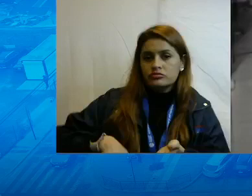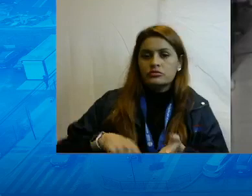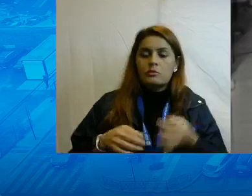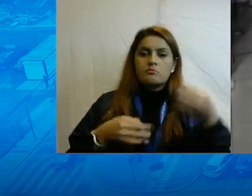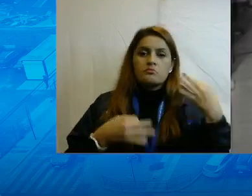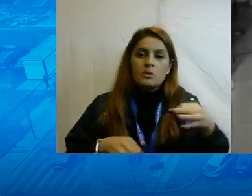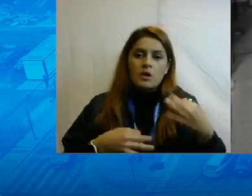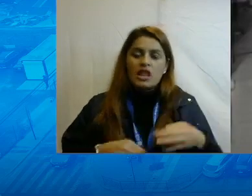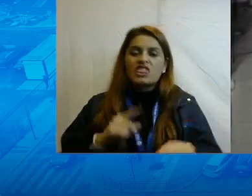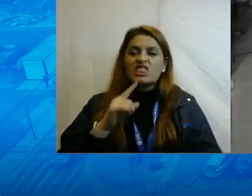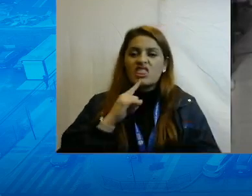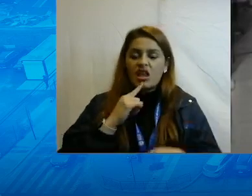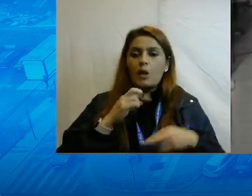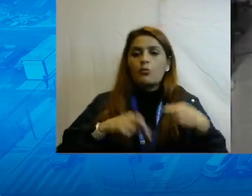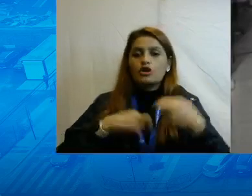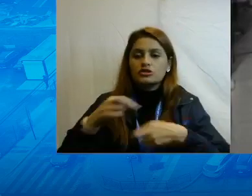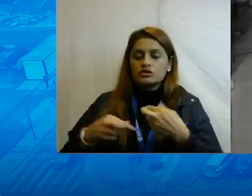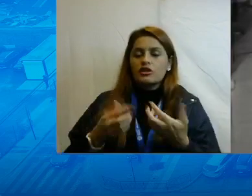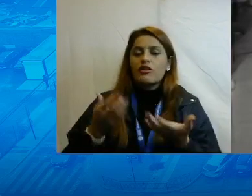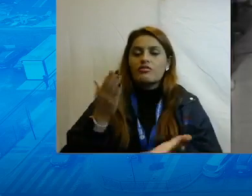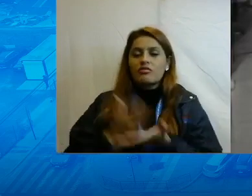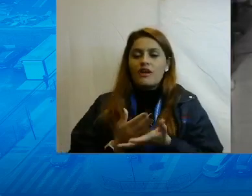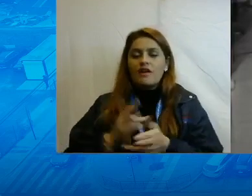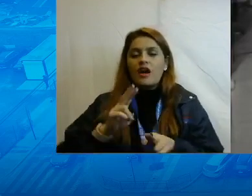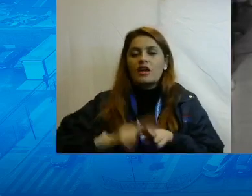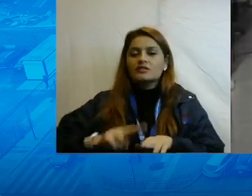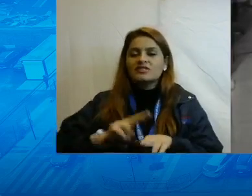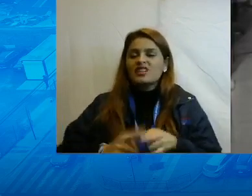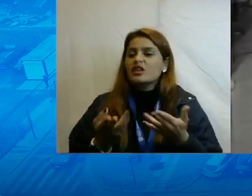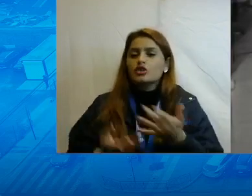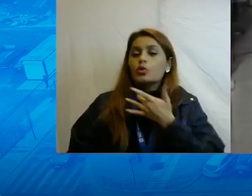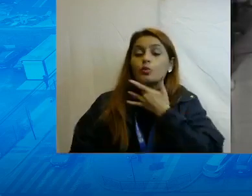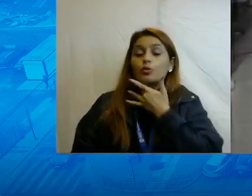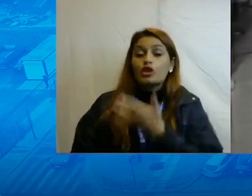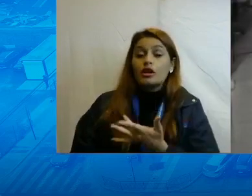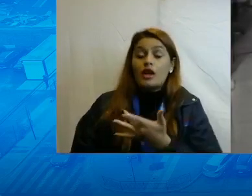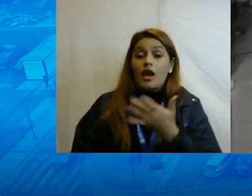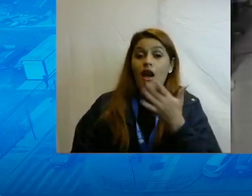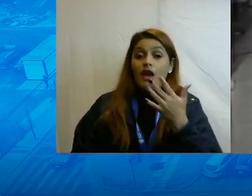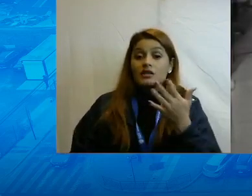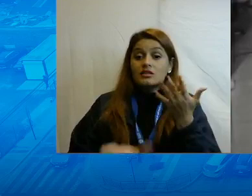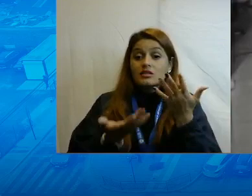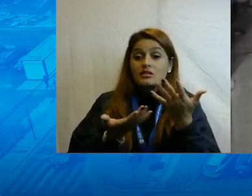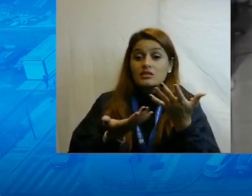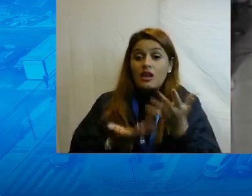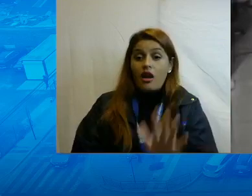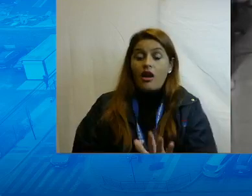procedimientos que en definitiva se van a aplicar. Esto en razón de que ya ha transcurrido